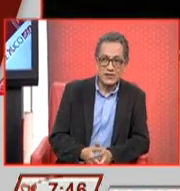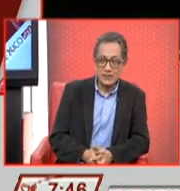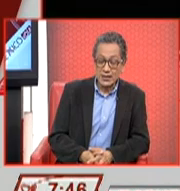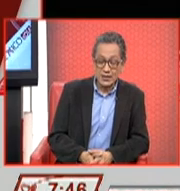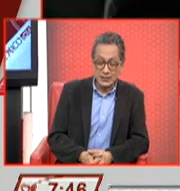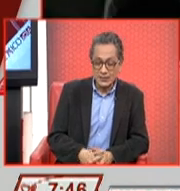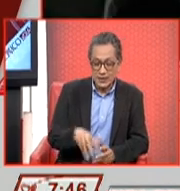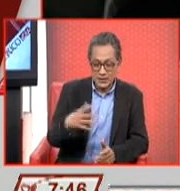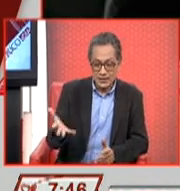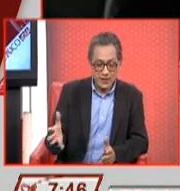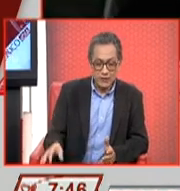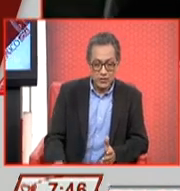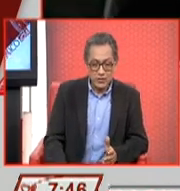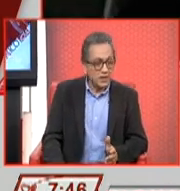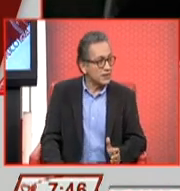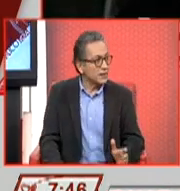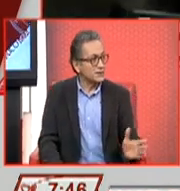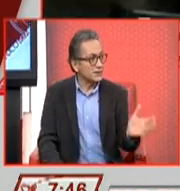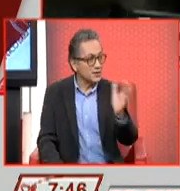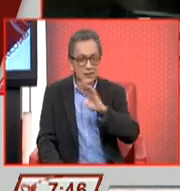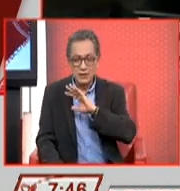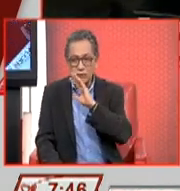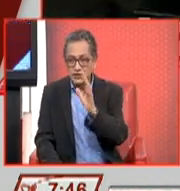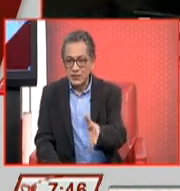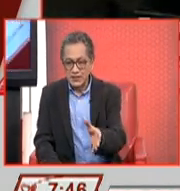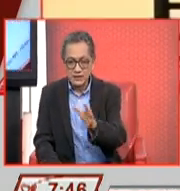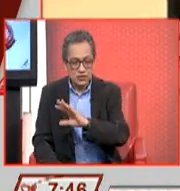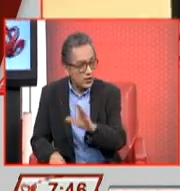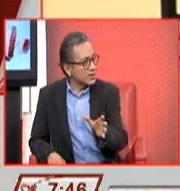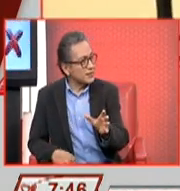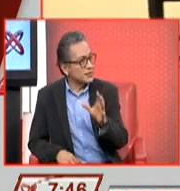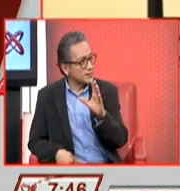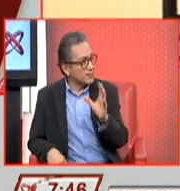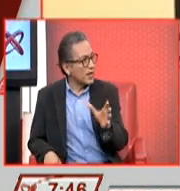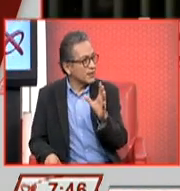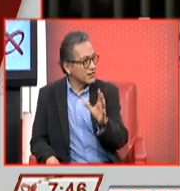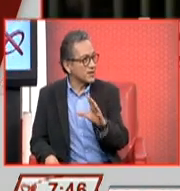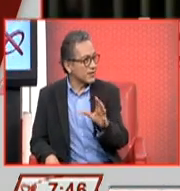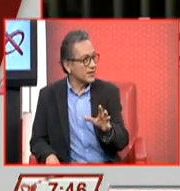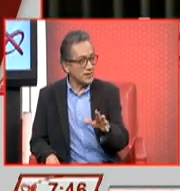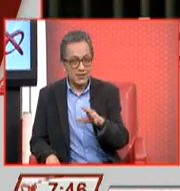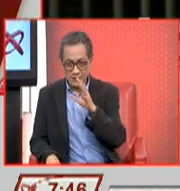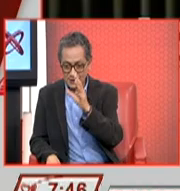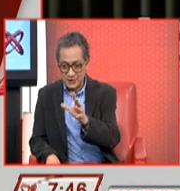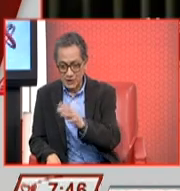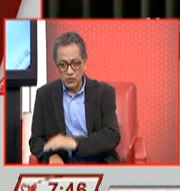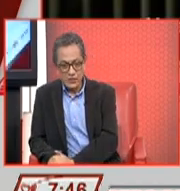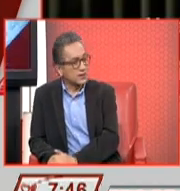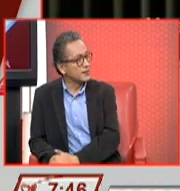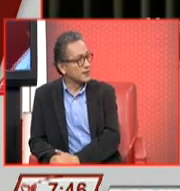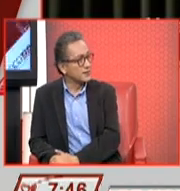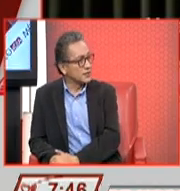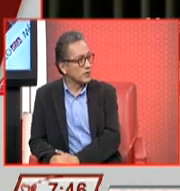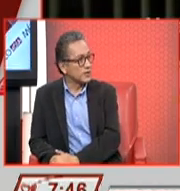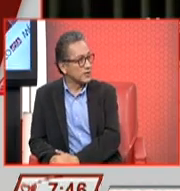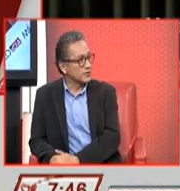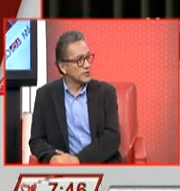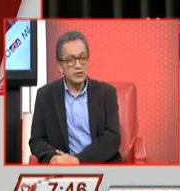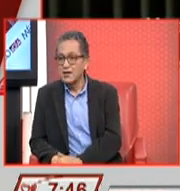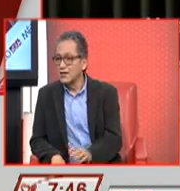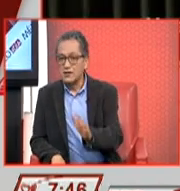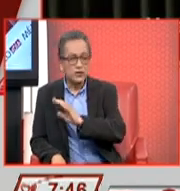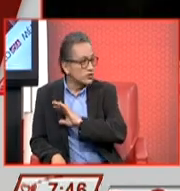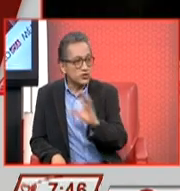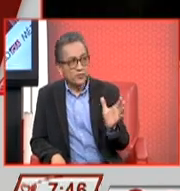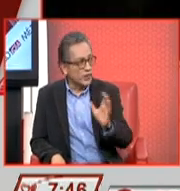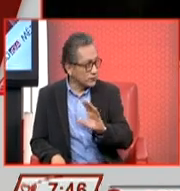hay una maestra que les dice que les tiene que hablar con claridad, dice, ustedes, todas las imágenes de la vida que se encuentran en el cine o en la